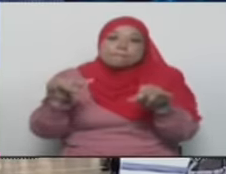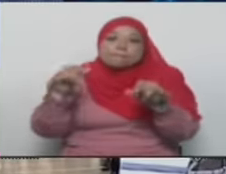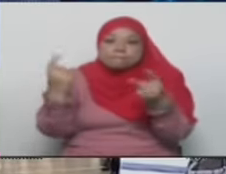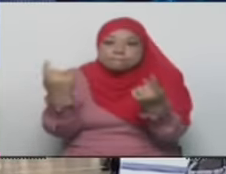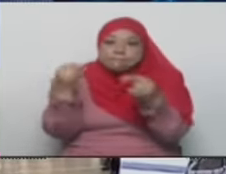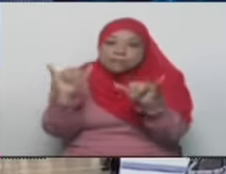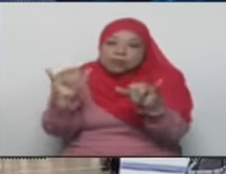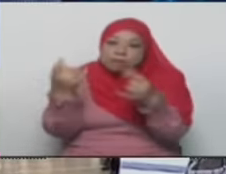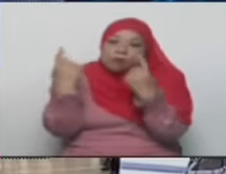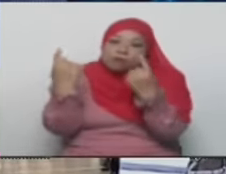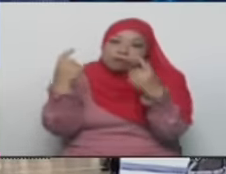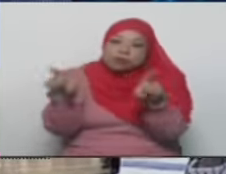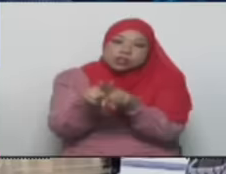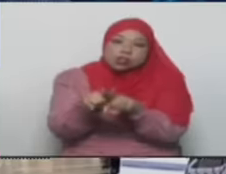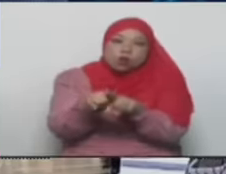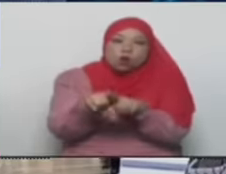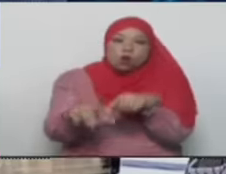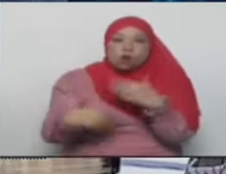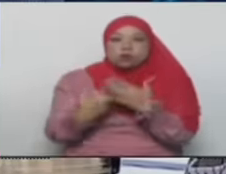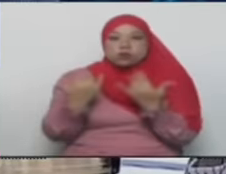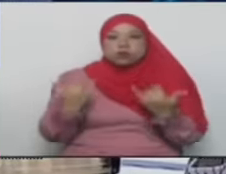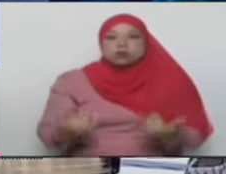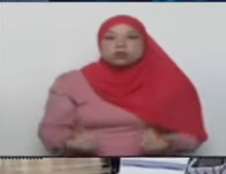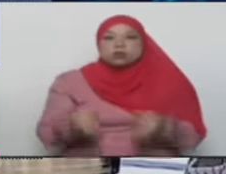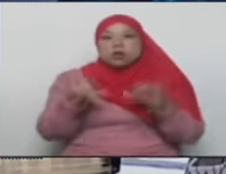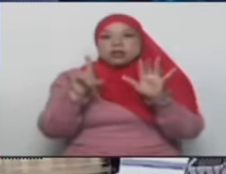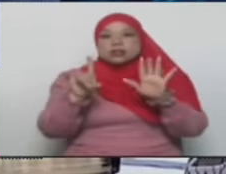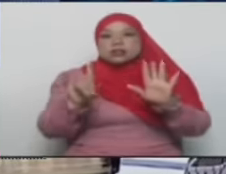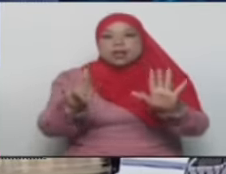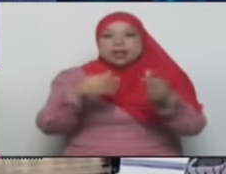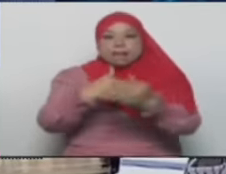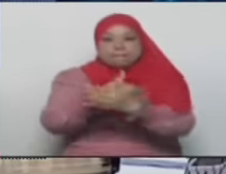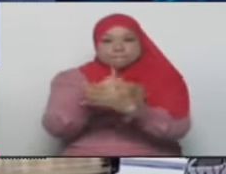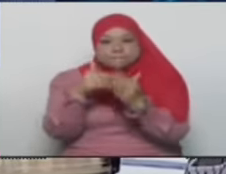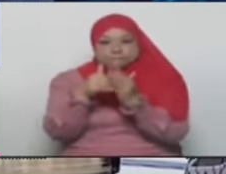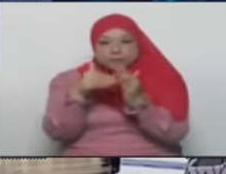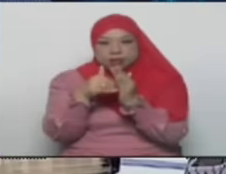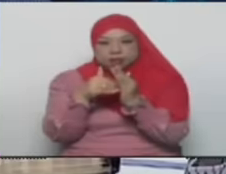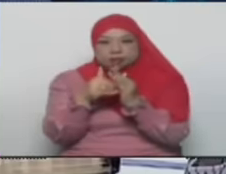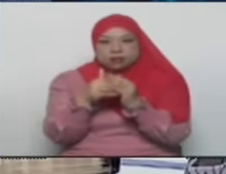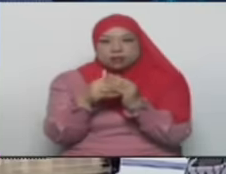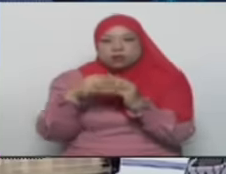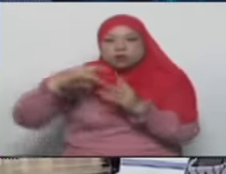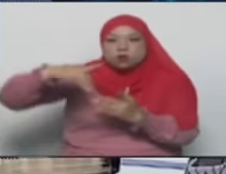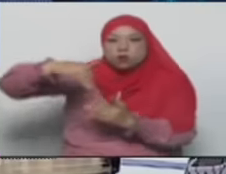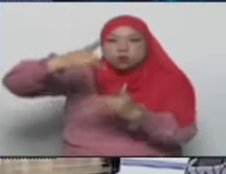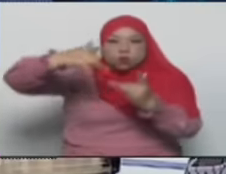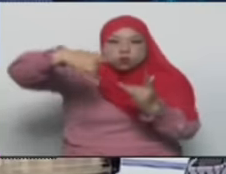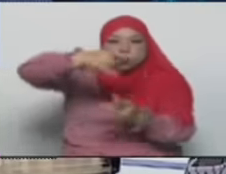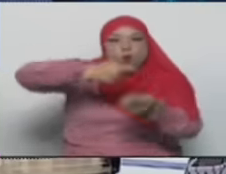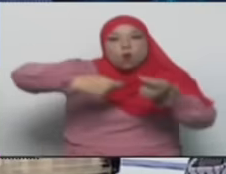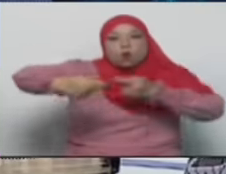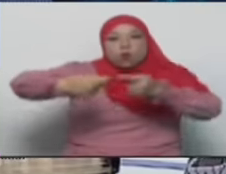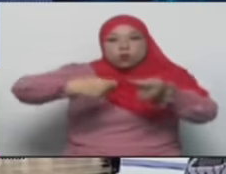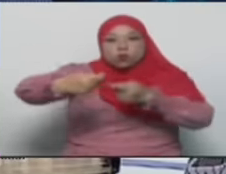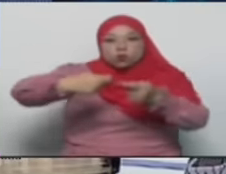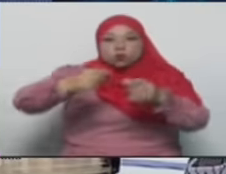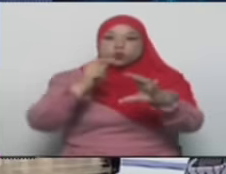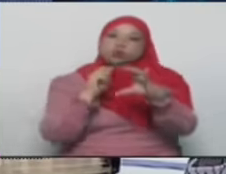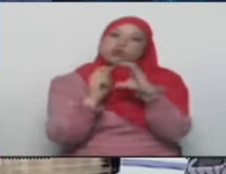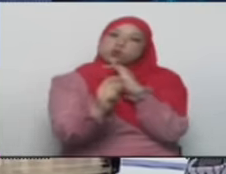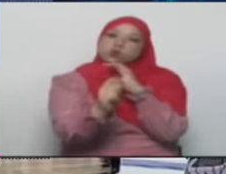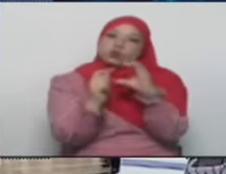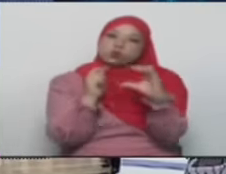saber en su momento. Elon Musk tiene ahorita 6.000 satélites. Y es el magnate que controla las